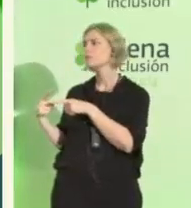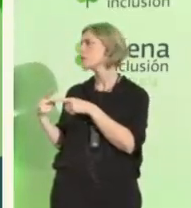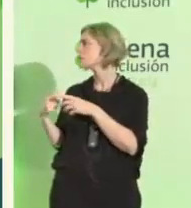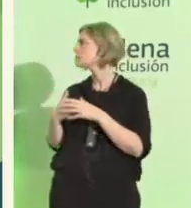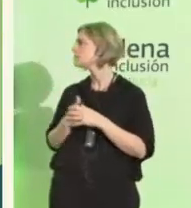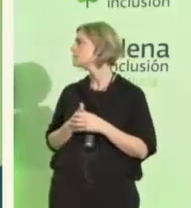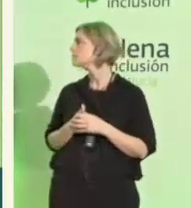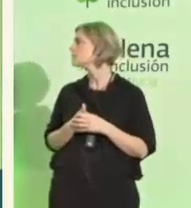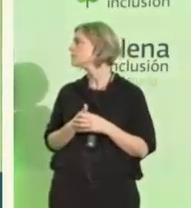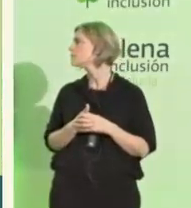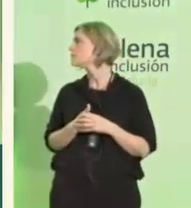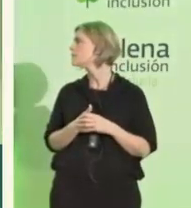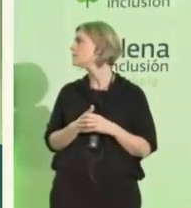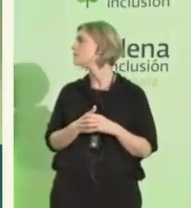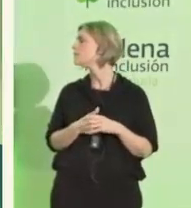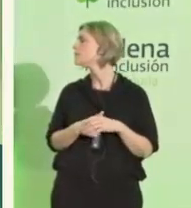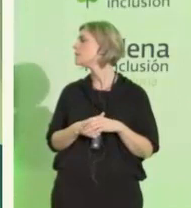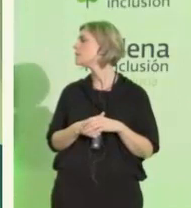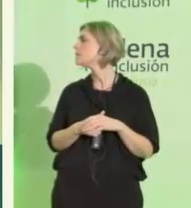después yo